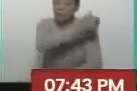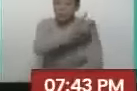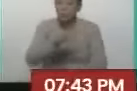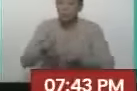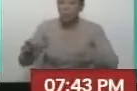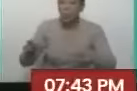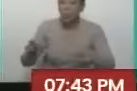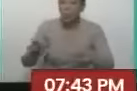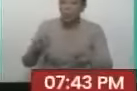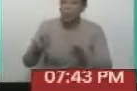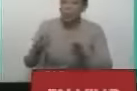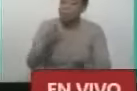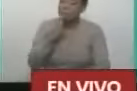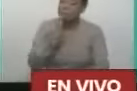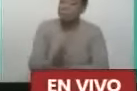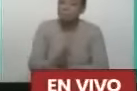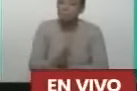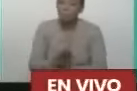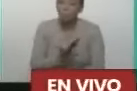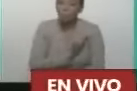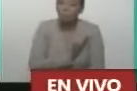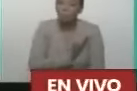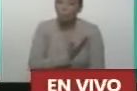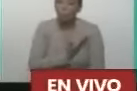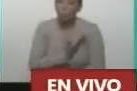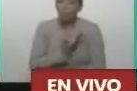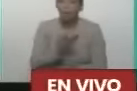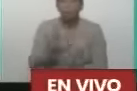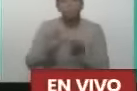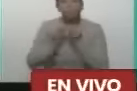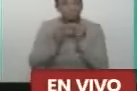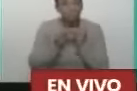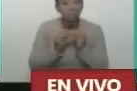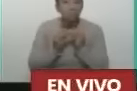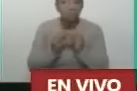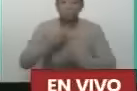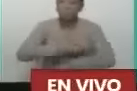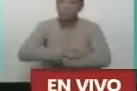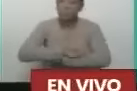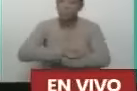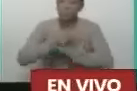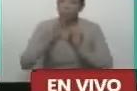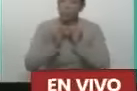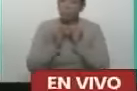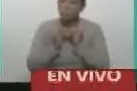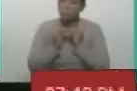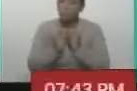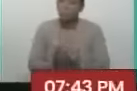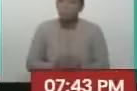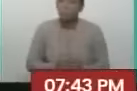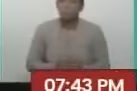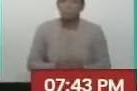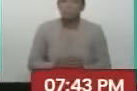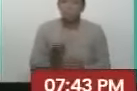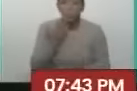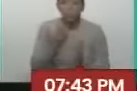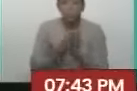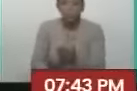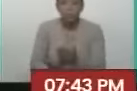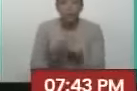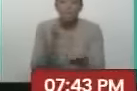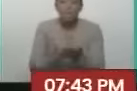afectan la soberanía de Venezuela pidiéndole una rectificación y además mostrándole